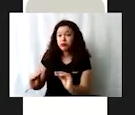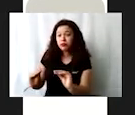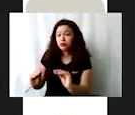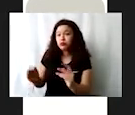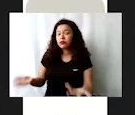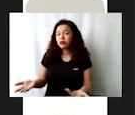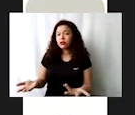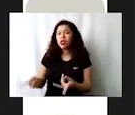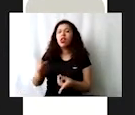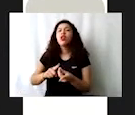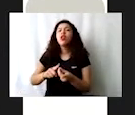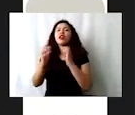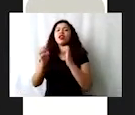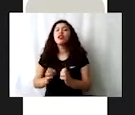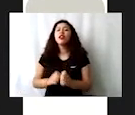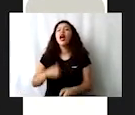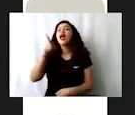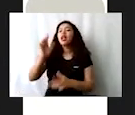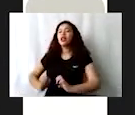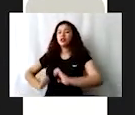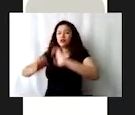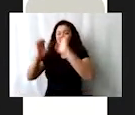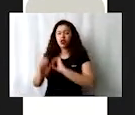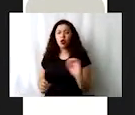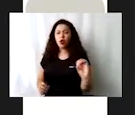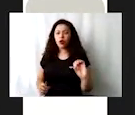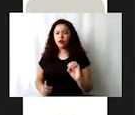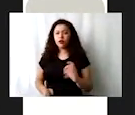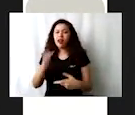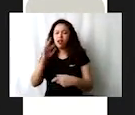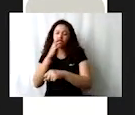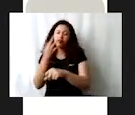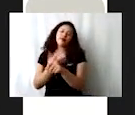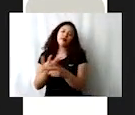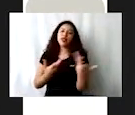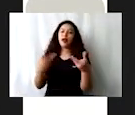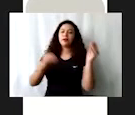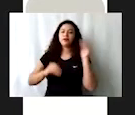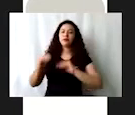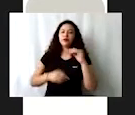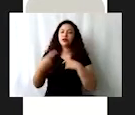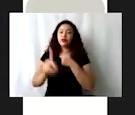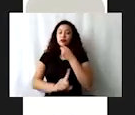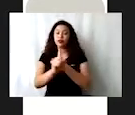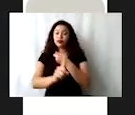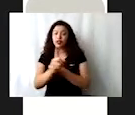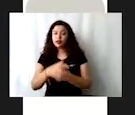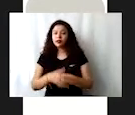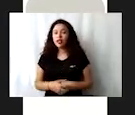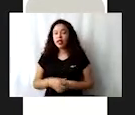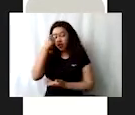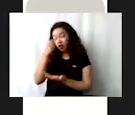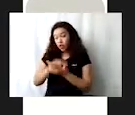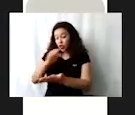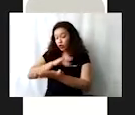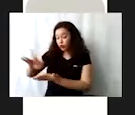dónde está? En el lado este del edificio. Oh, eso corresponde a producción. Es problema de ellos. Creo que debería leer